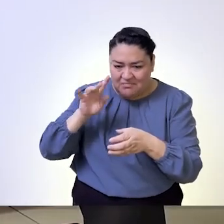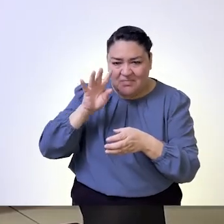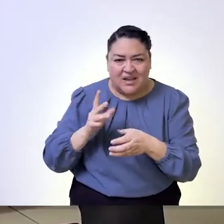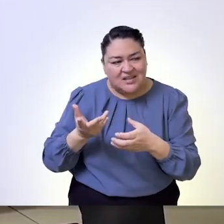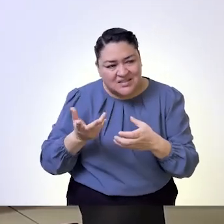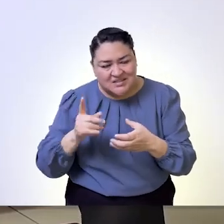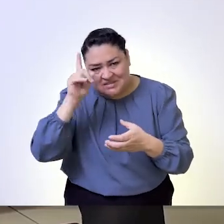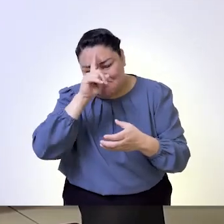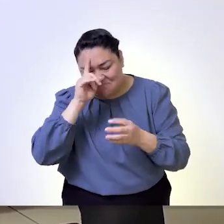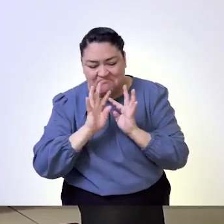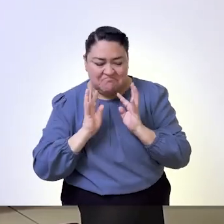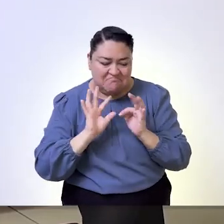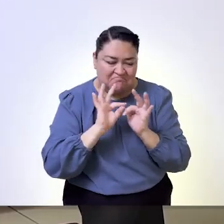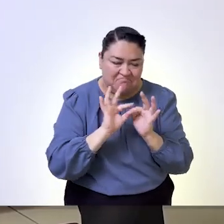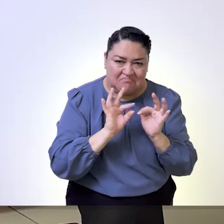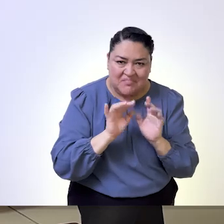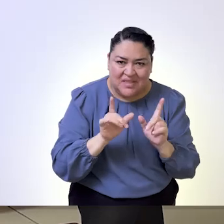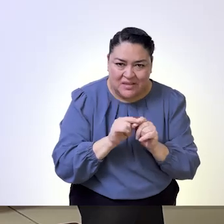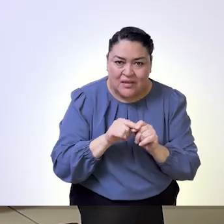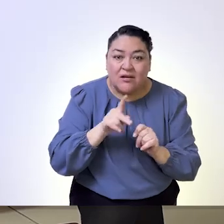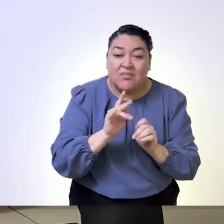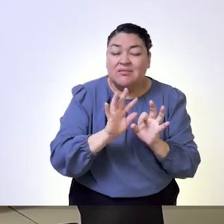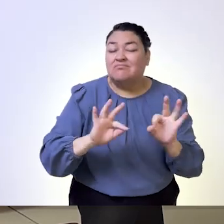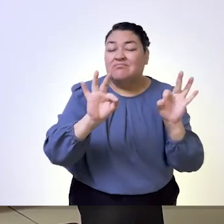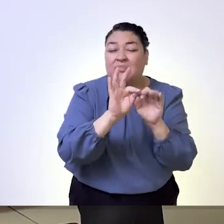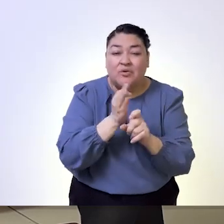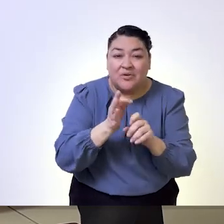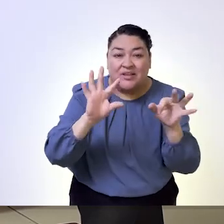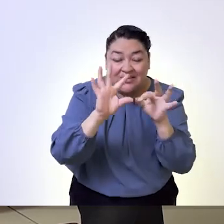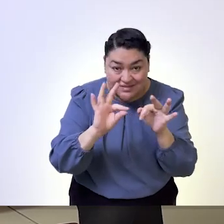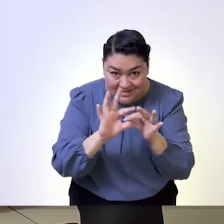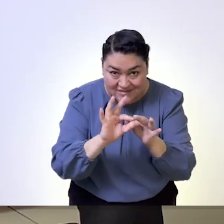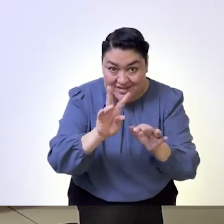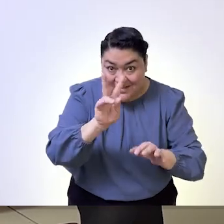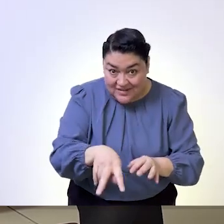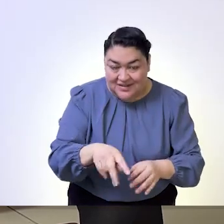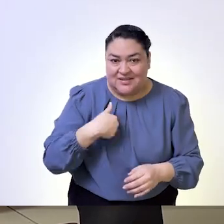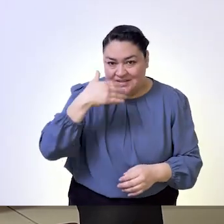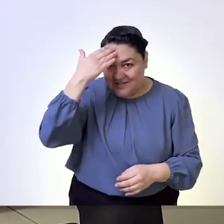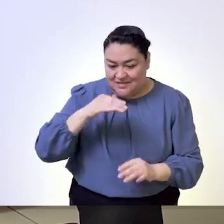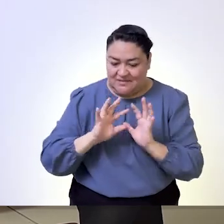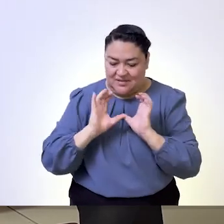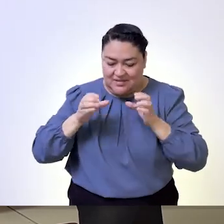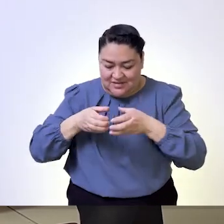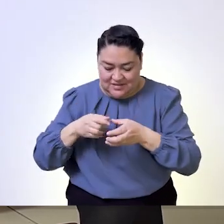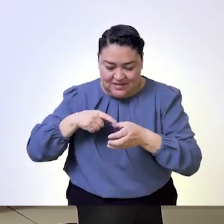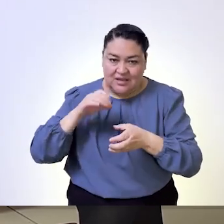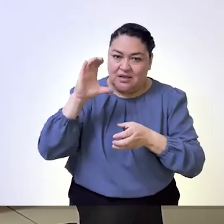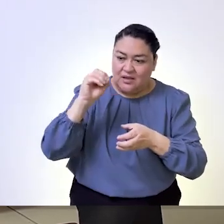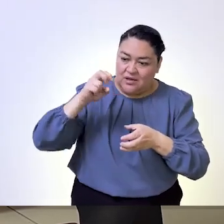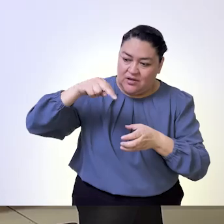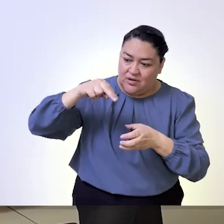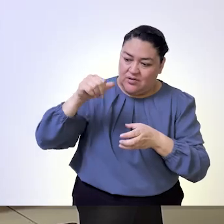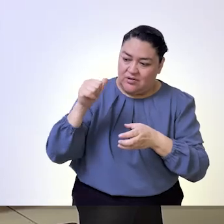de consejo, y me parece que en principio es de suma relevancia tener en cuenta que el